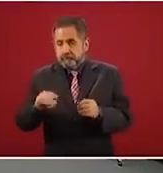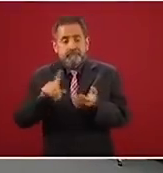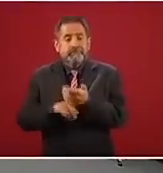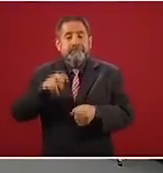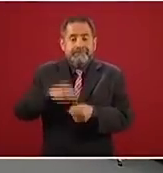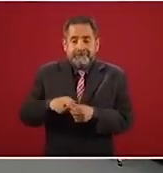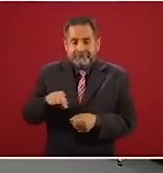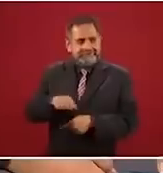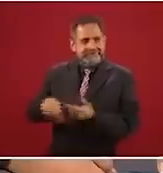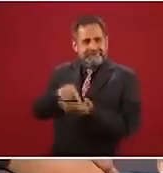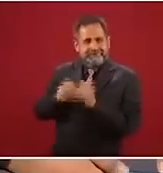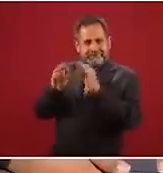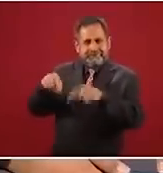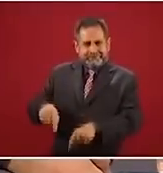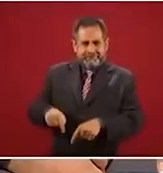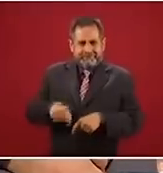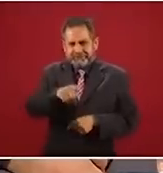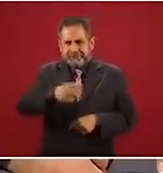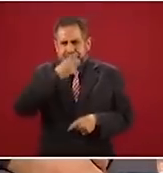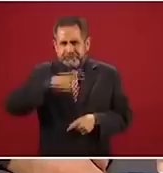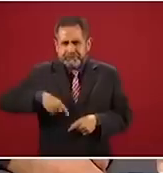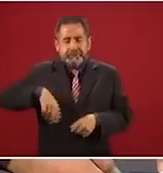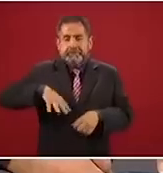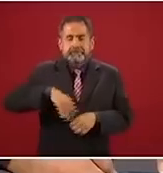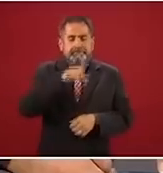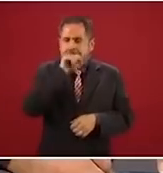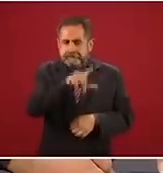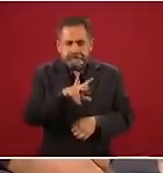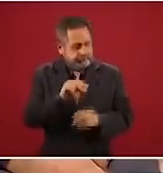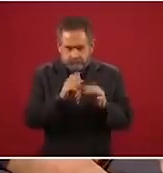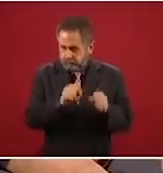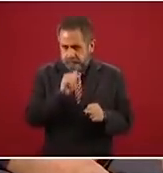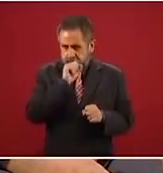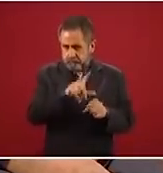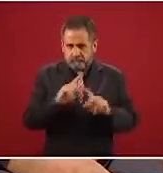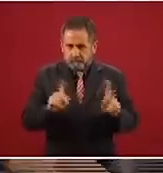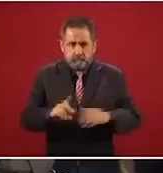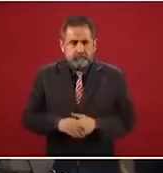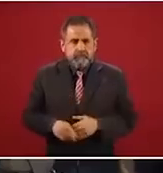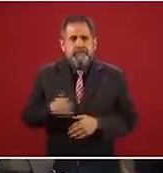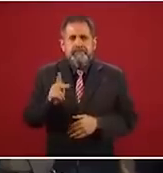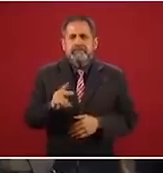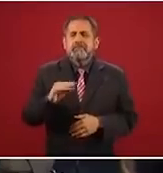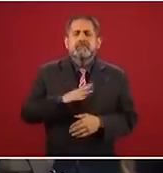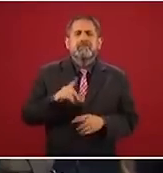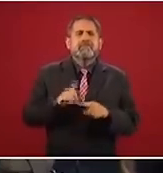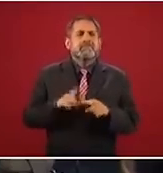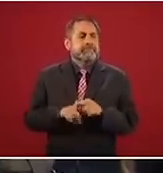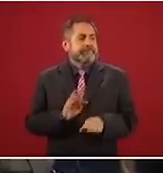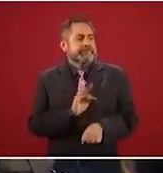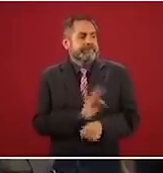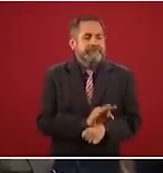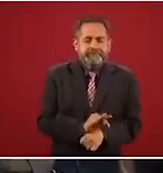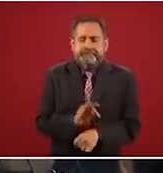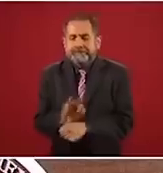aquí en centrales, que usted mencionaba que él estaba en Jalisco, no es así. Pero aquí no hay nadie que esté protegido, no